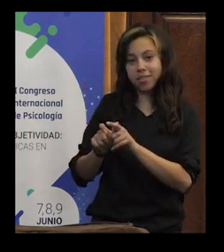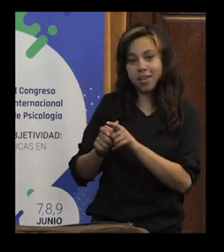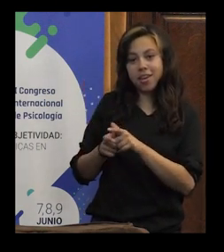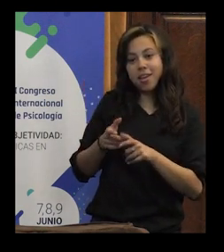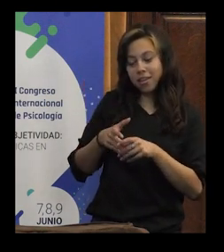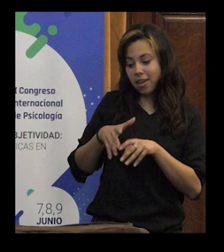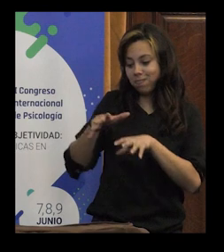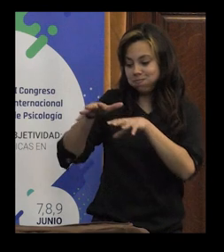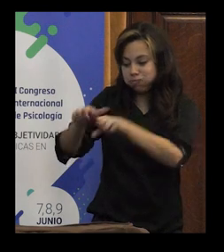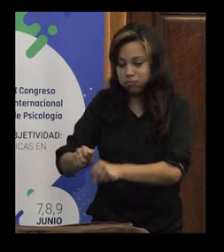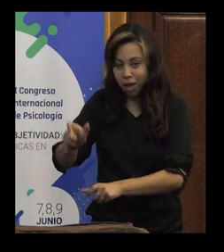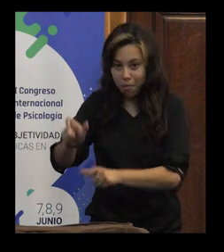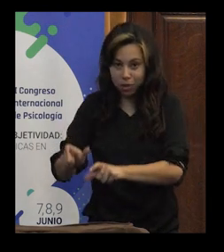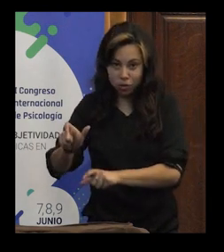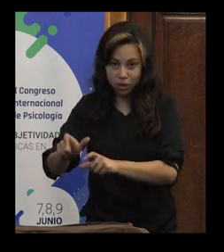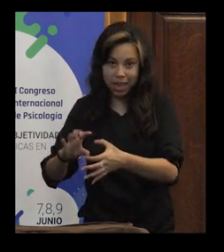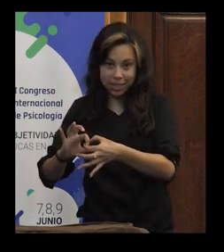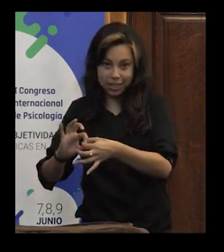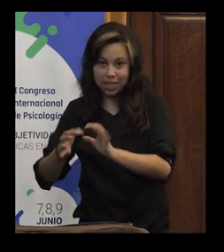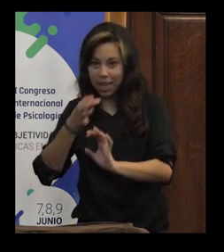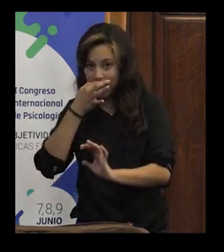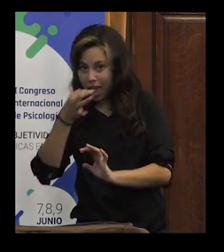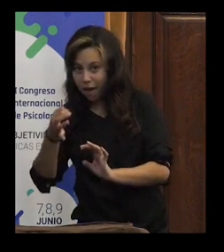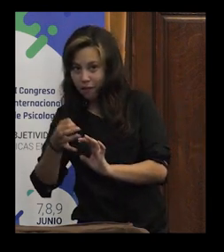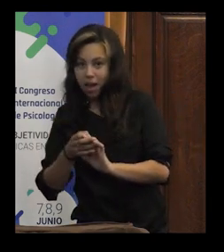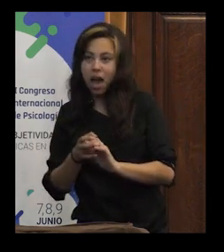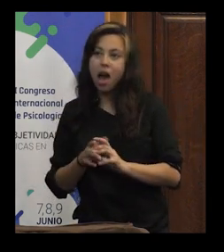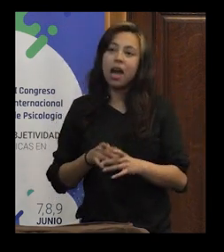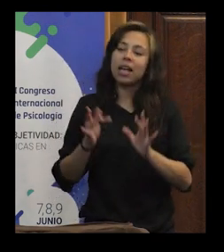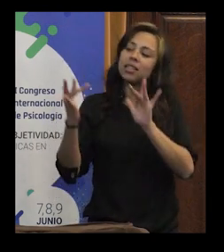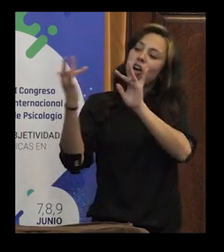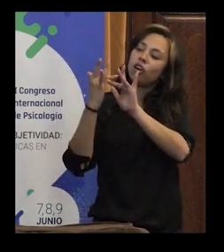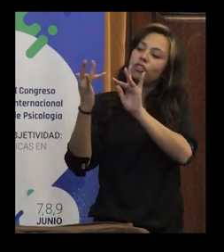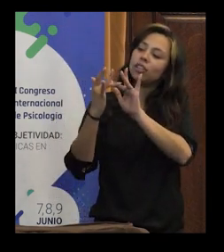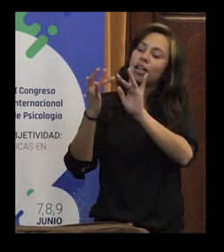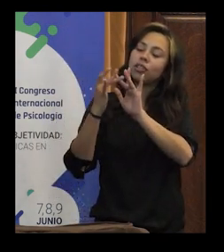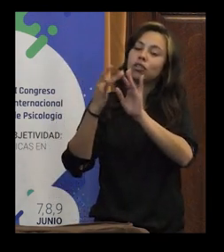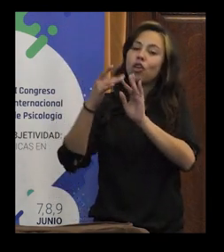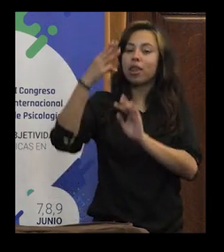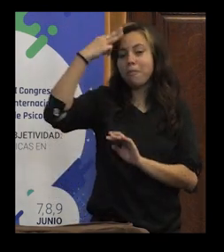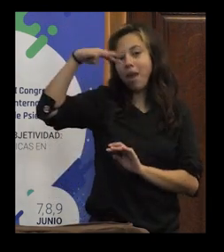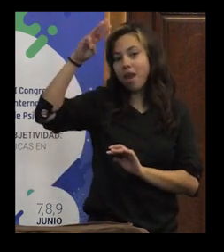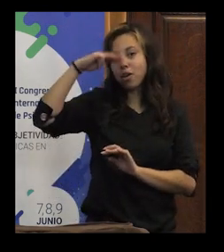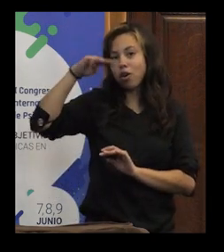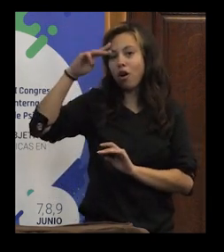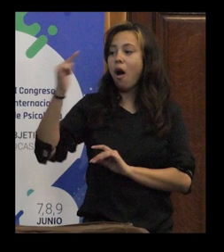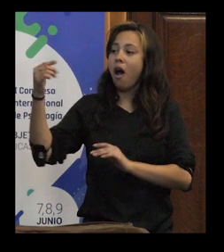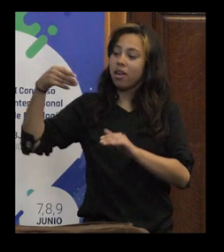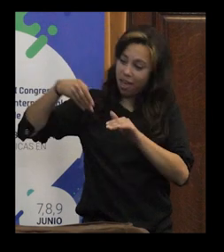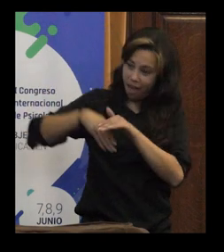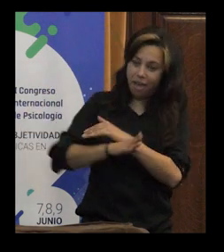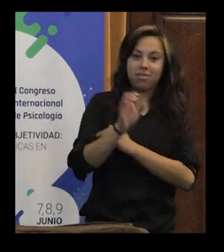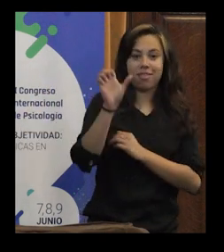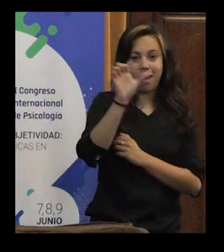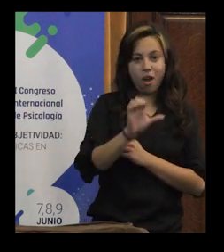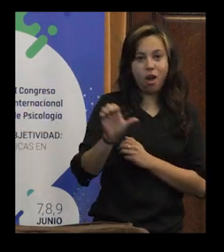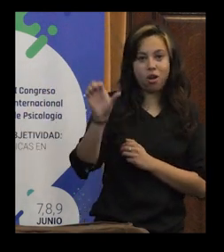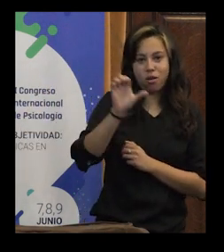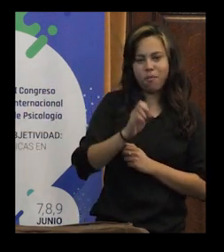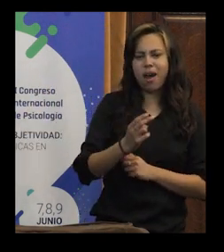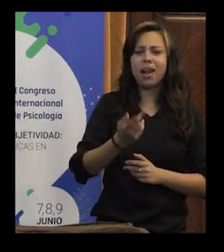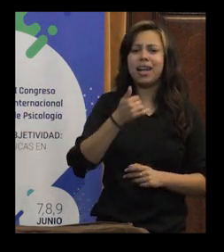as poblaciones nativas de México. A história do tabaco está llena de paradoxos.